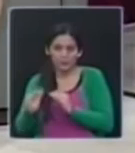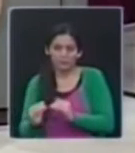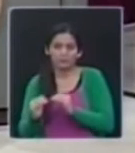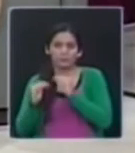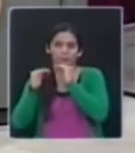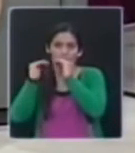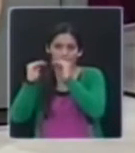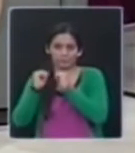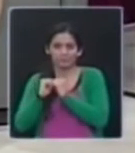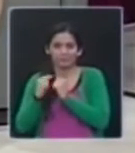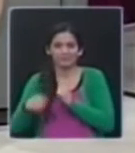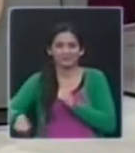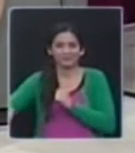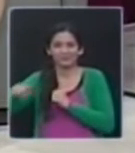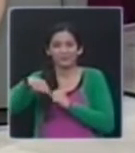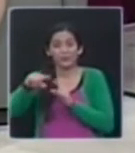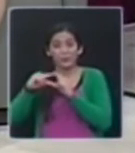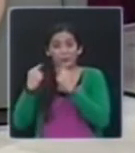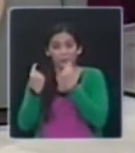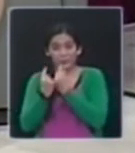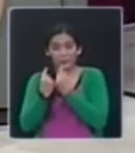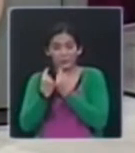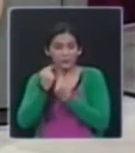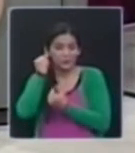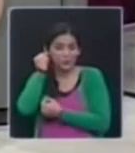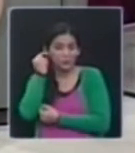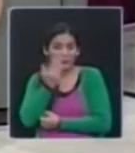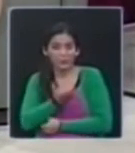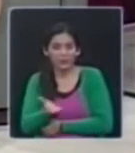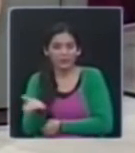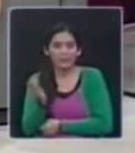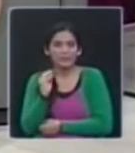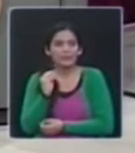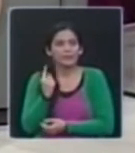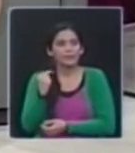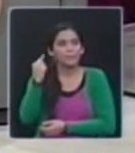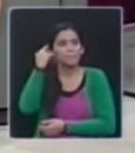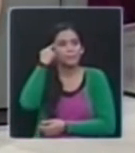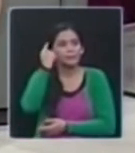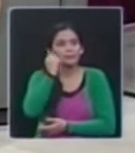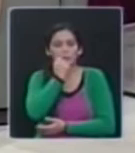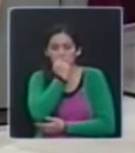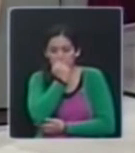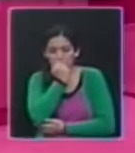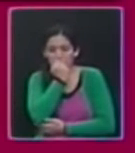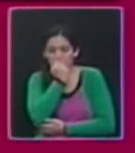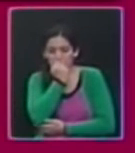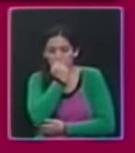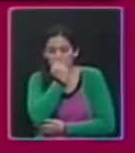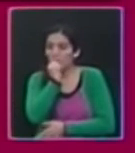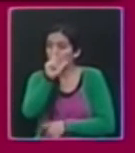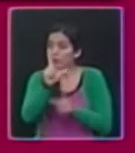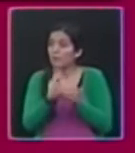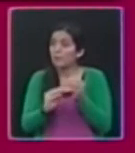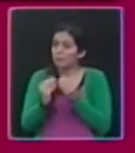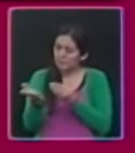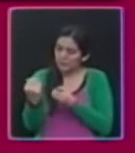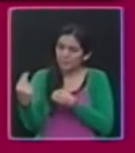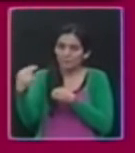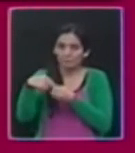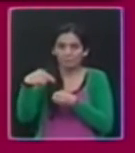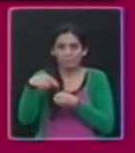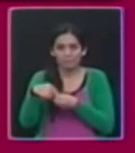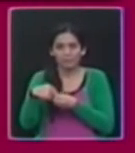es un grupo de socias que van añadiendo diferentes y más socias que quieran apoyar esta causa, y